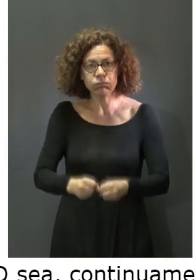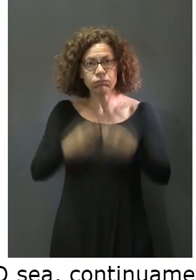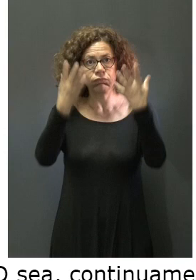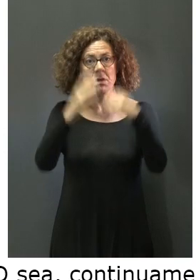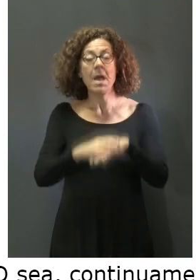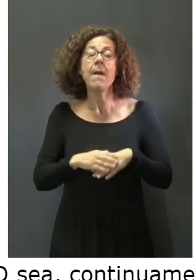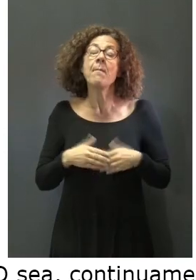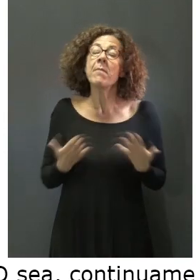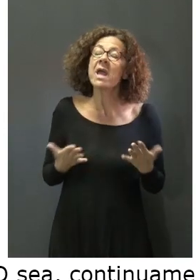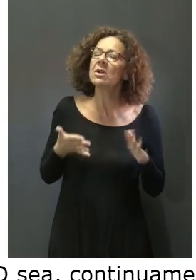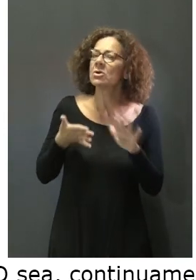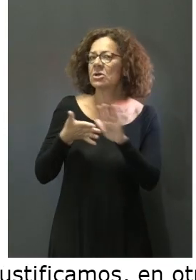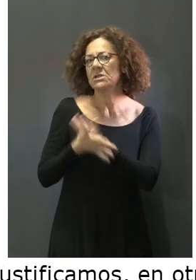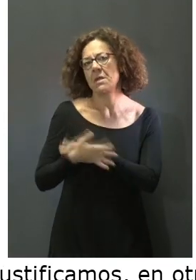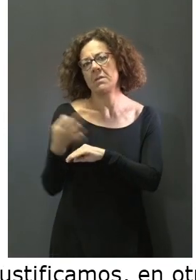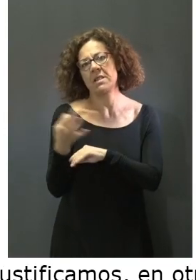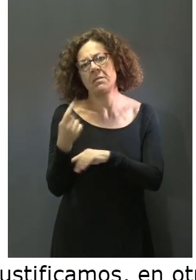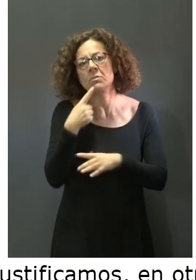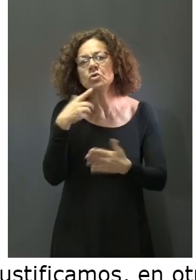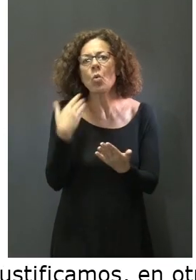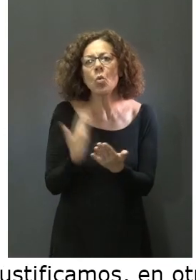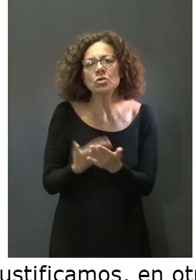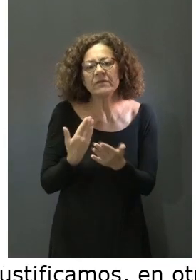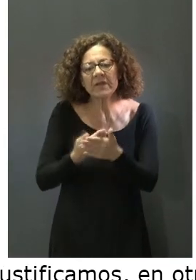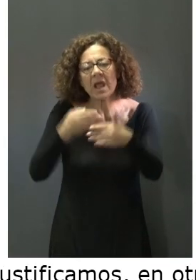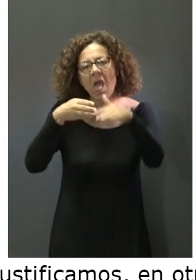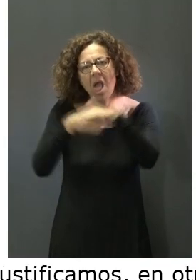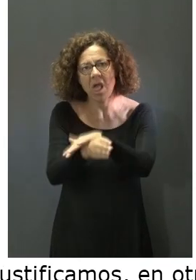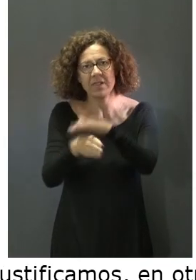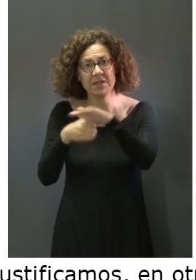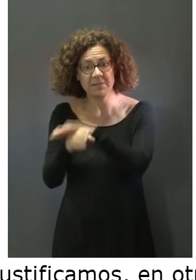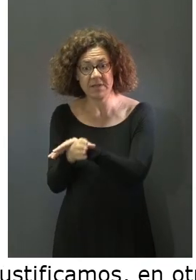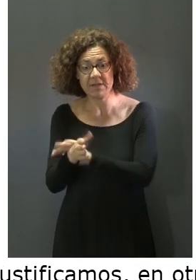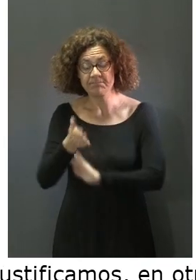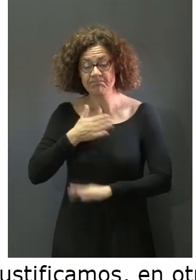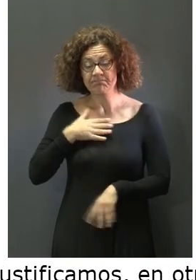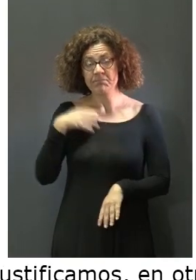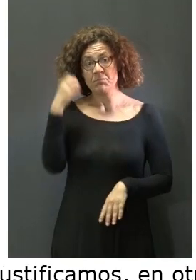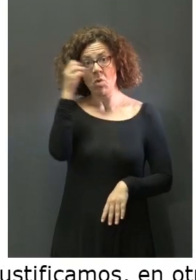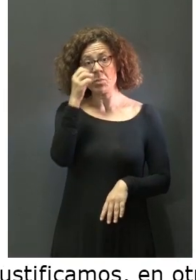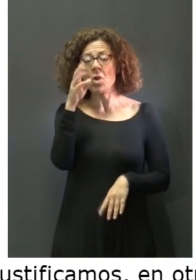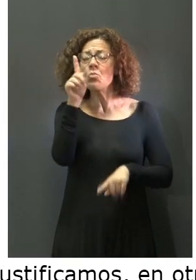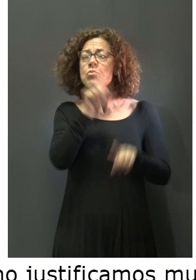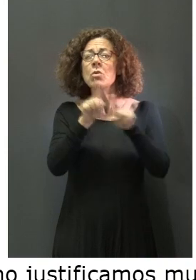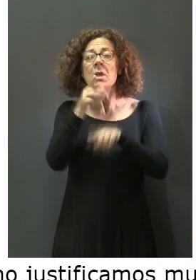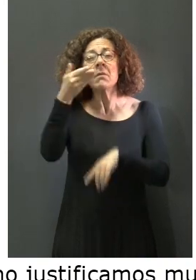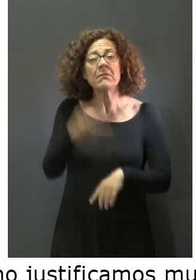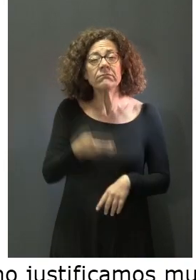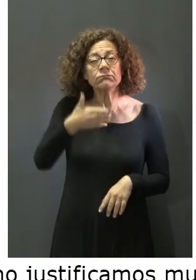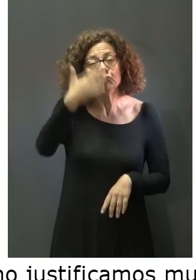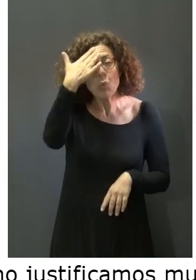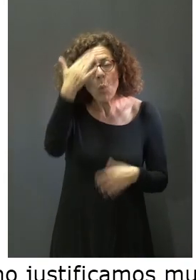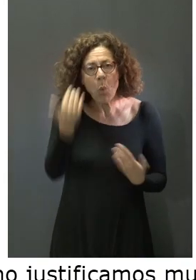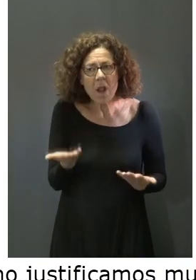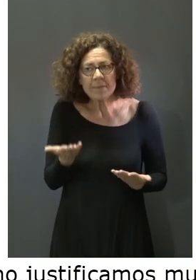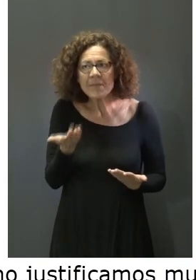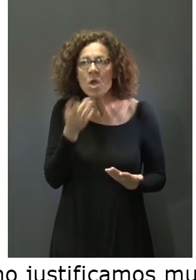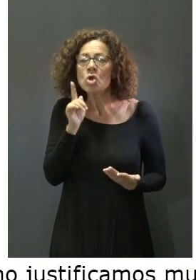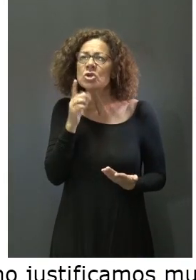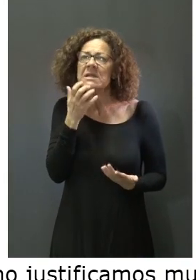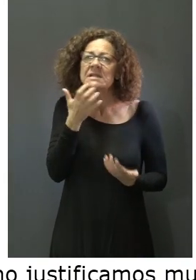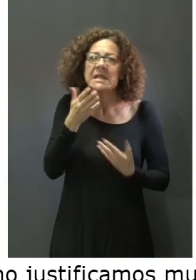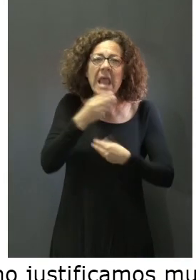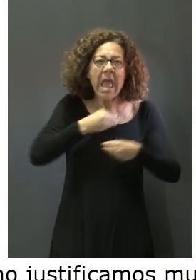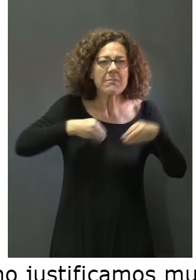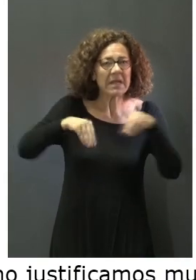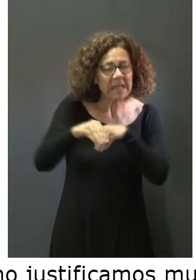Y en cambio siempre tenemos que estar justificando la accesibilidad. Desde mi punto de vista, el problema fundamental es, no sé si es la empatía, en ponerse en